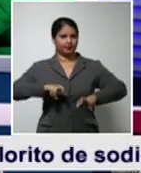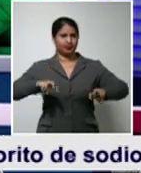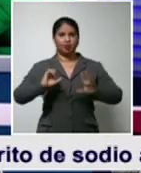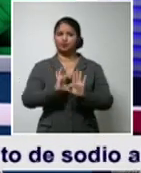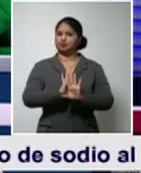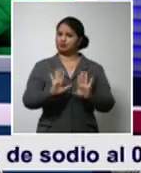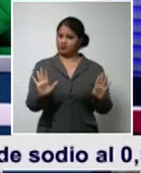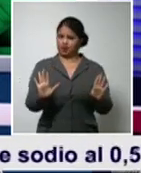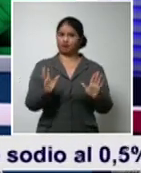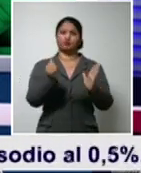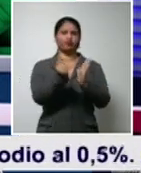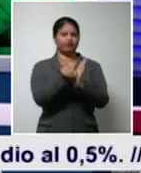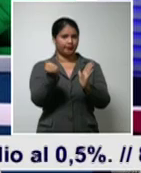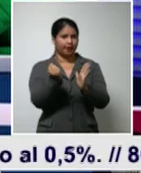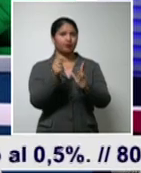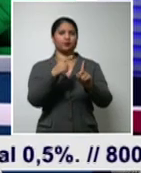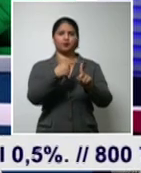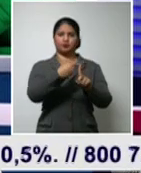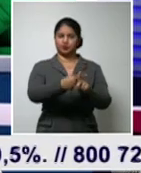se confirmó el diagnóstico